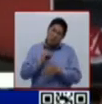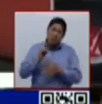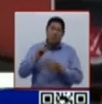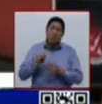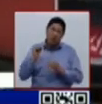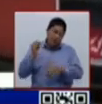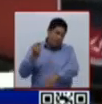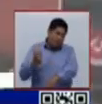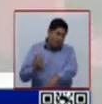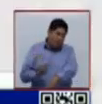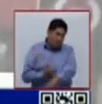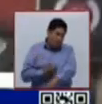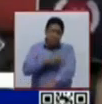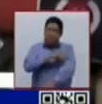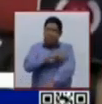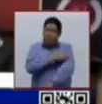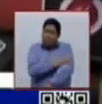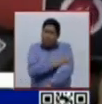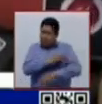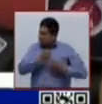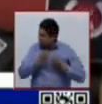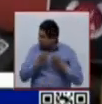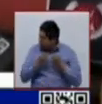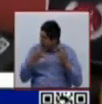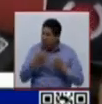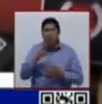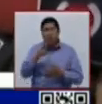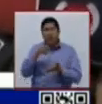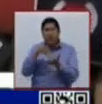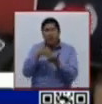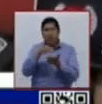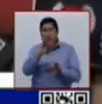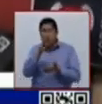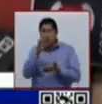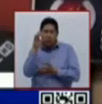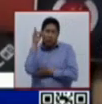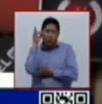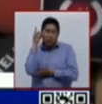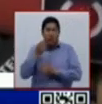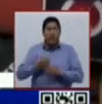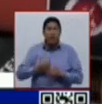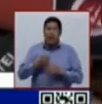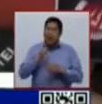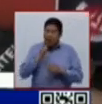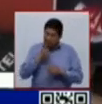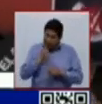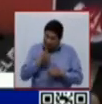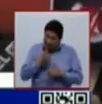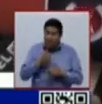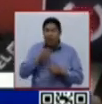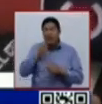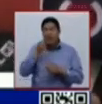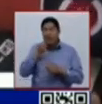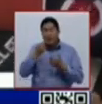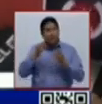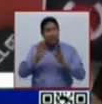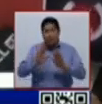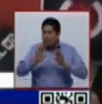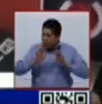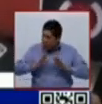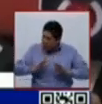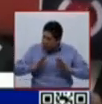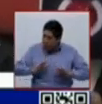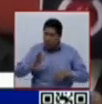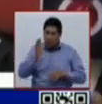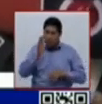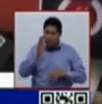la hipertensión arterial, ya se ha pagado el examen de la ecografía hepática y la ecografía Doppler